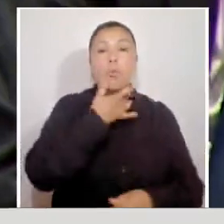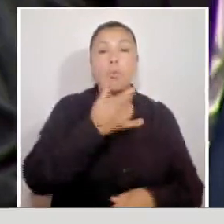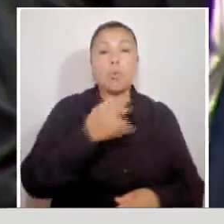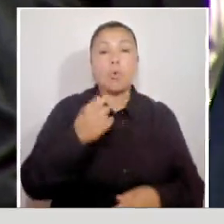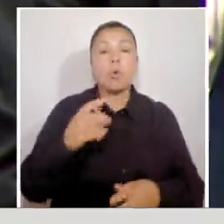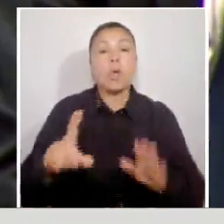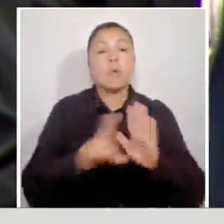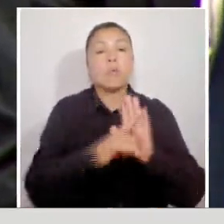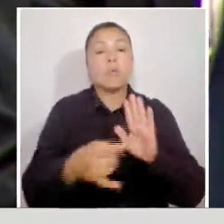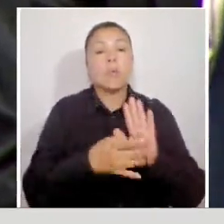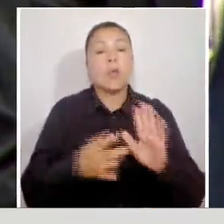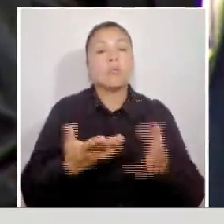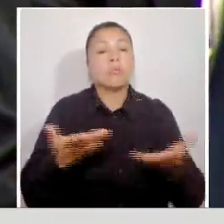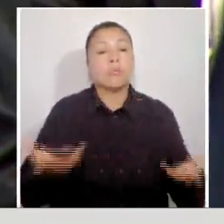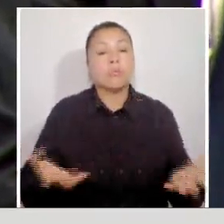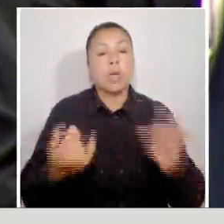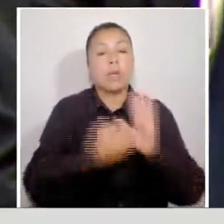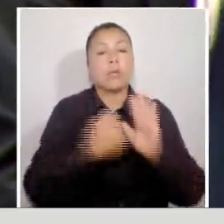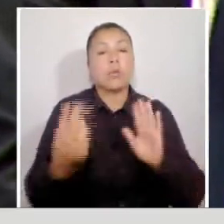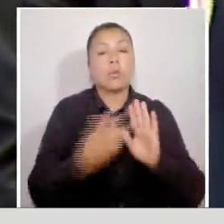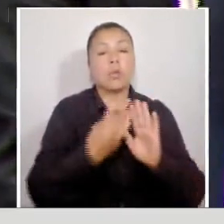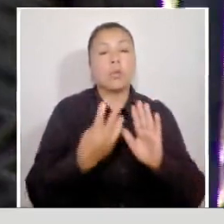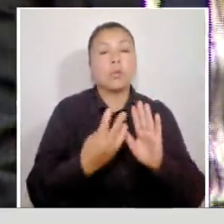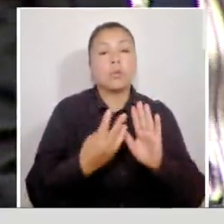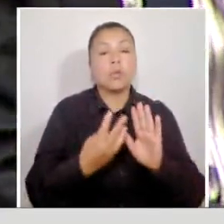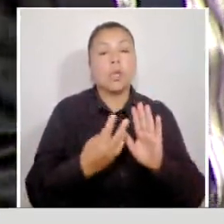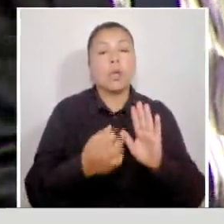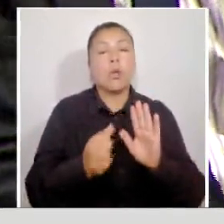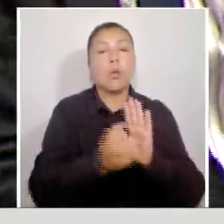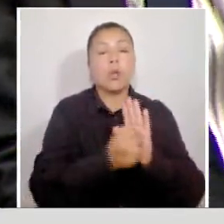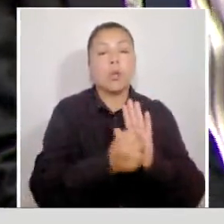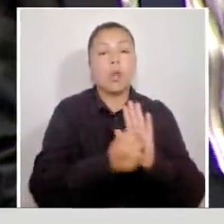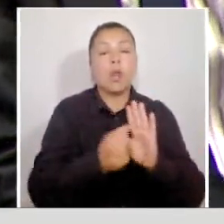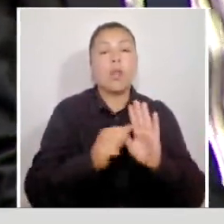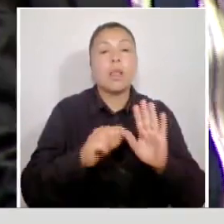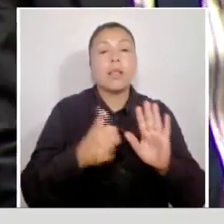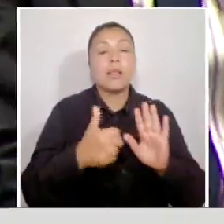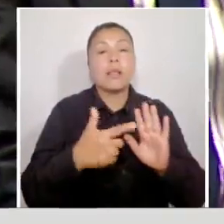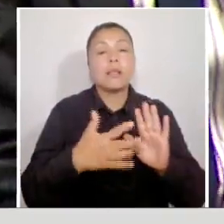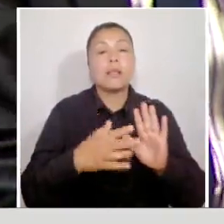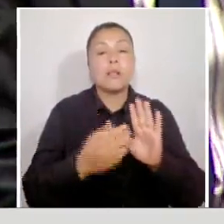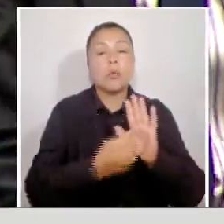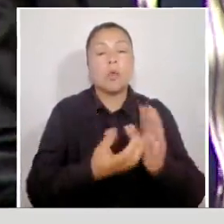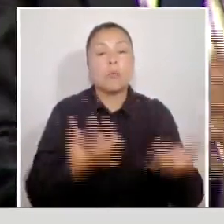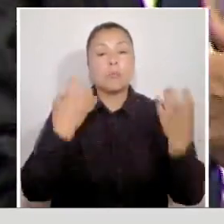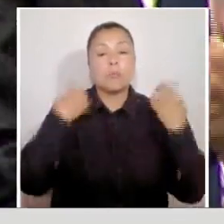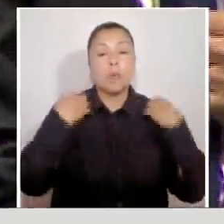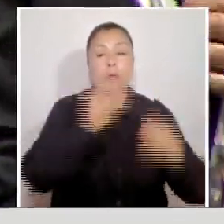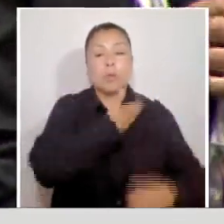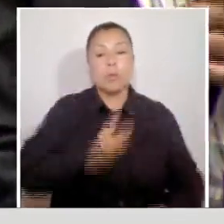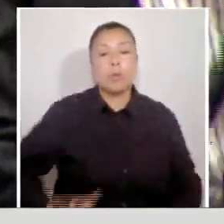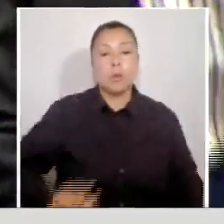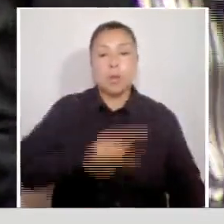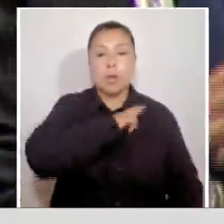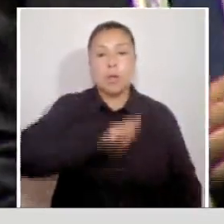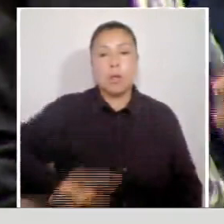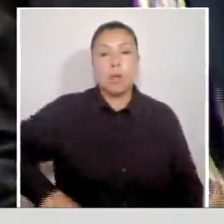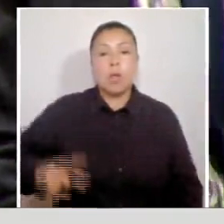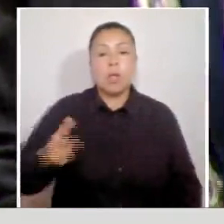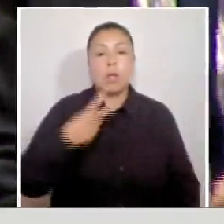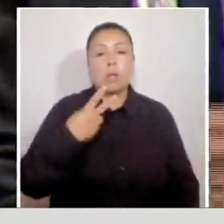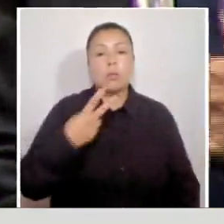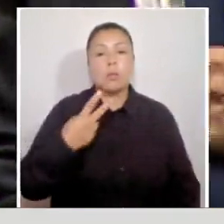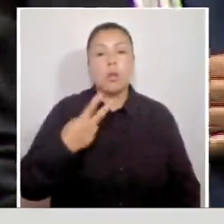abiertamente el inciso tercero del artículo 65 de la Constitución que establece una atribución exclusiva del presidente de la república Y en segundo lugar el